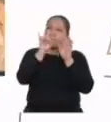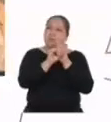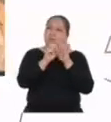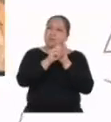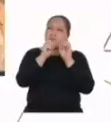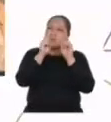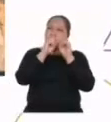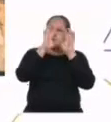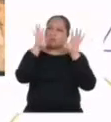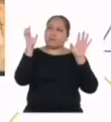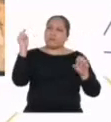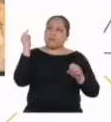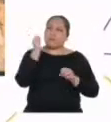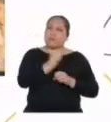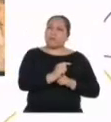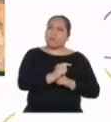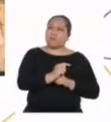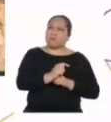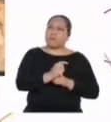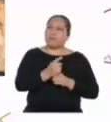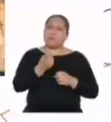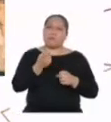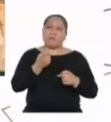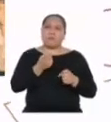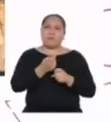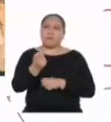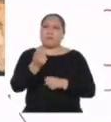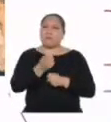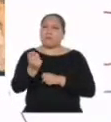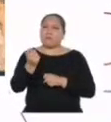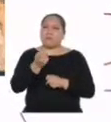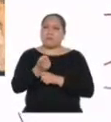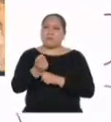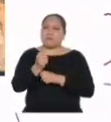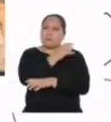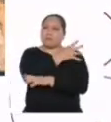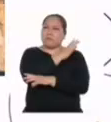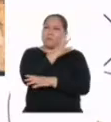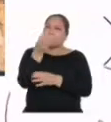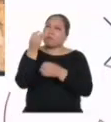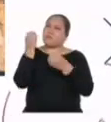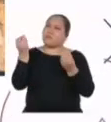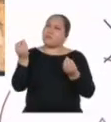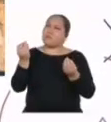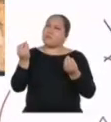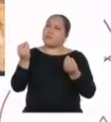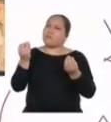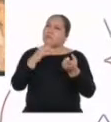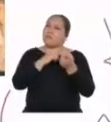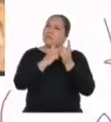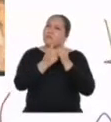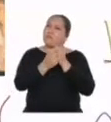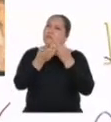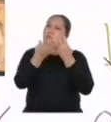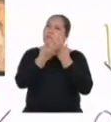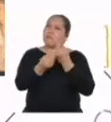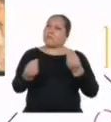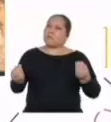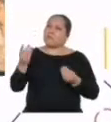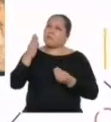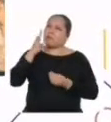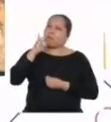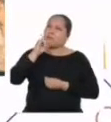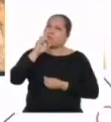profesora. Esta actividad está afectando severamente a nuestra Amazonía, pero ¿cómo afecta a la pérdida de la